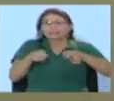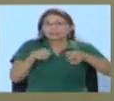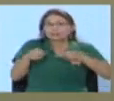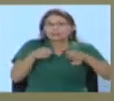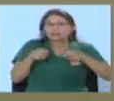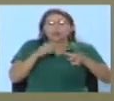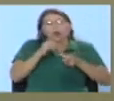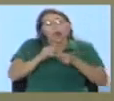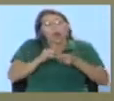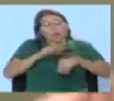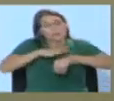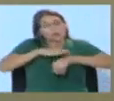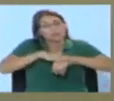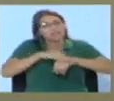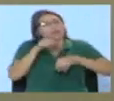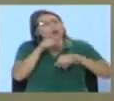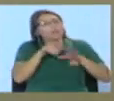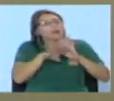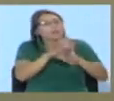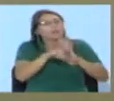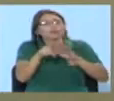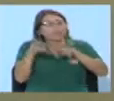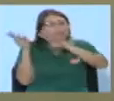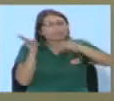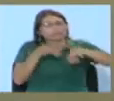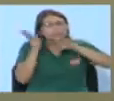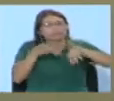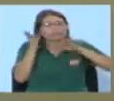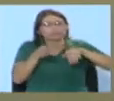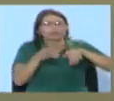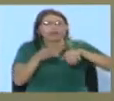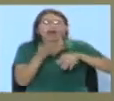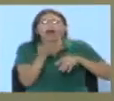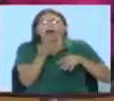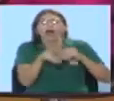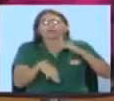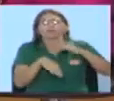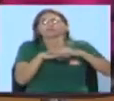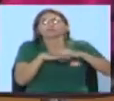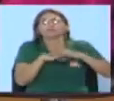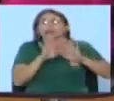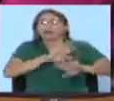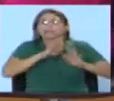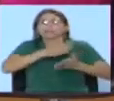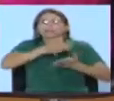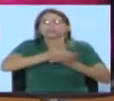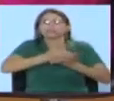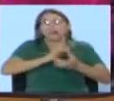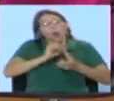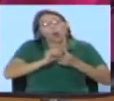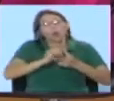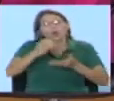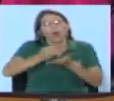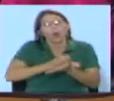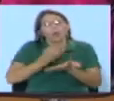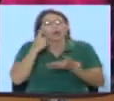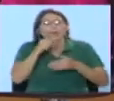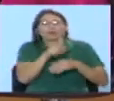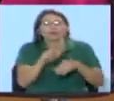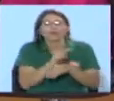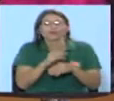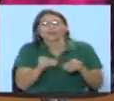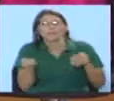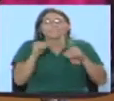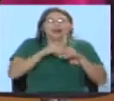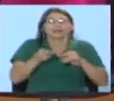cantidad de tope de datos. Hay muchas maneras de hacerlo, uh-huh, y a partir de ahí te freno el resto del tiempo. Uh-huh. O te cobro por excedente, por ejemplo. Esto se hace en otros